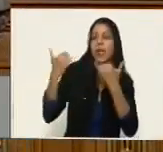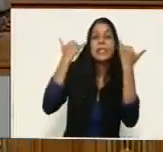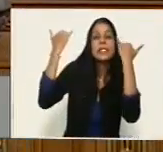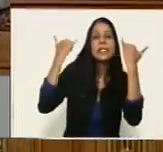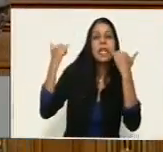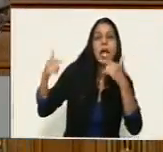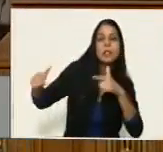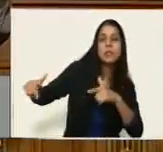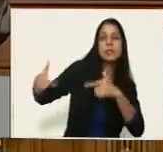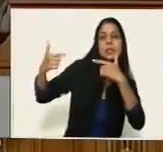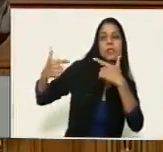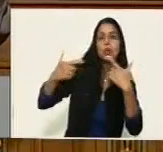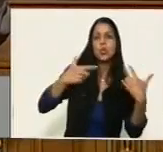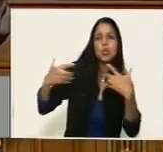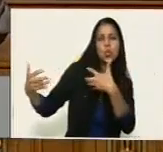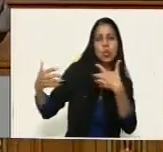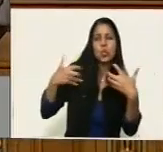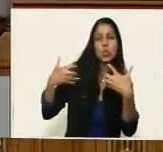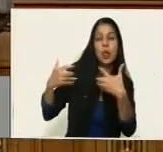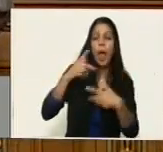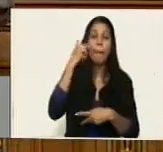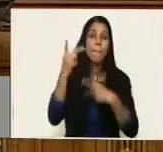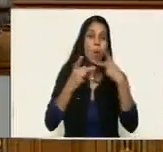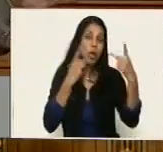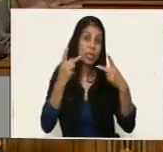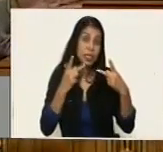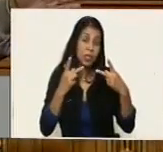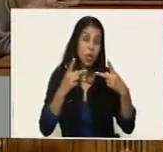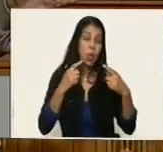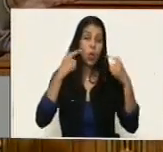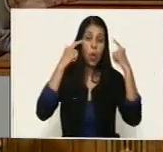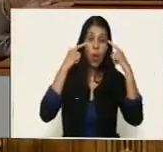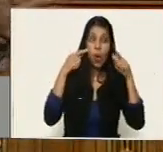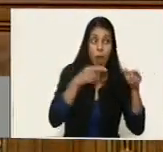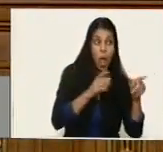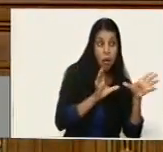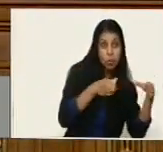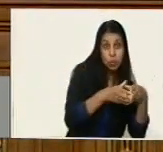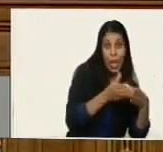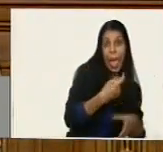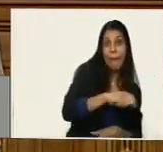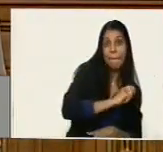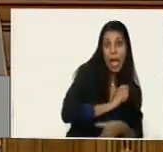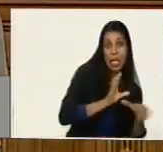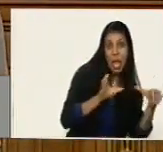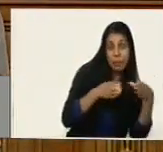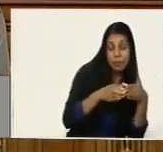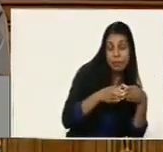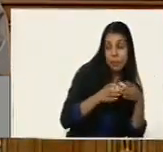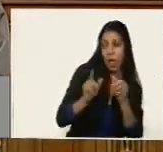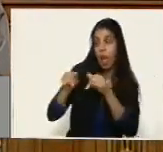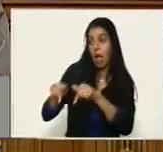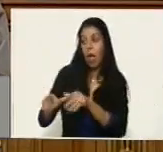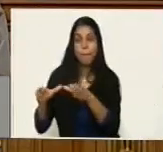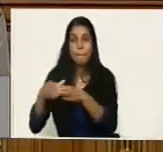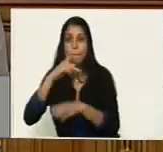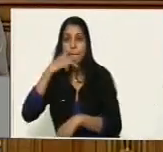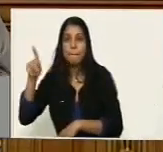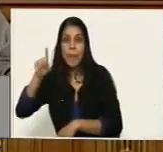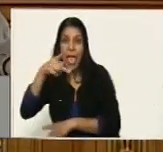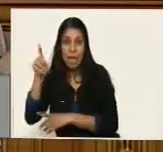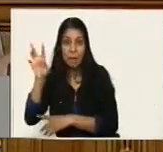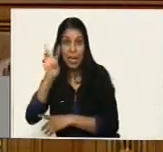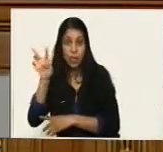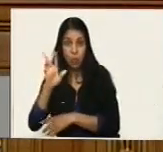debate político entre el Imperio Español y los patriotas. Pero